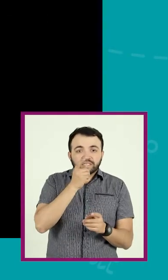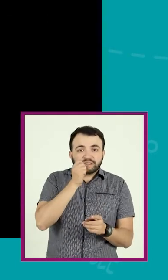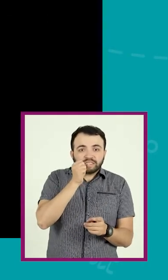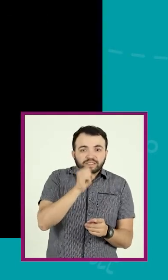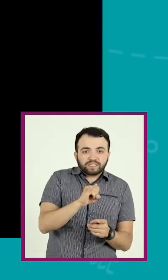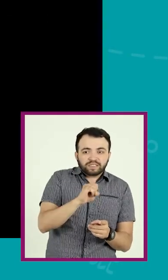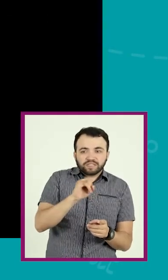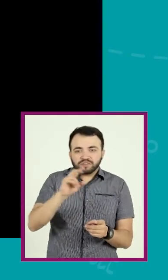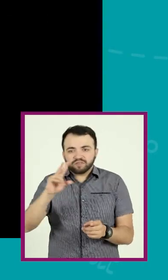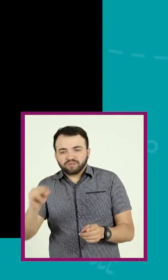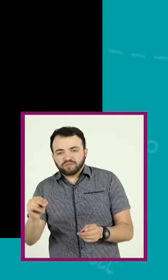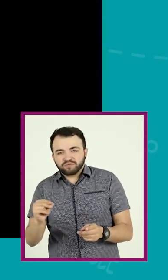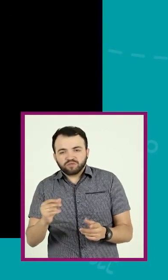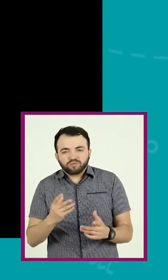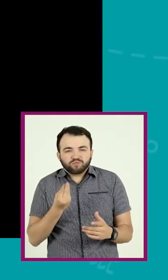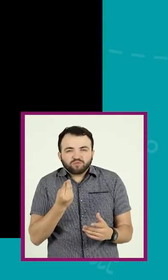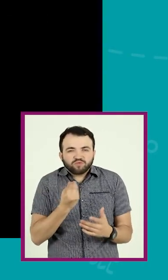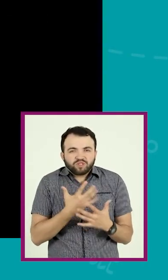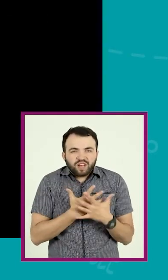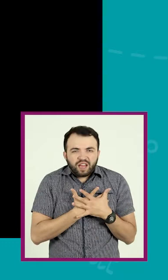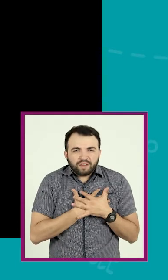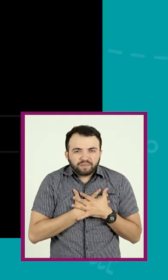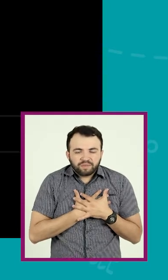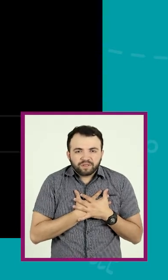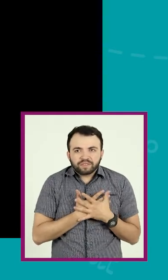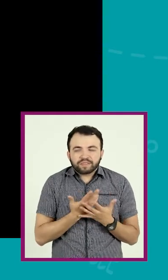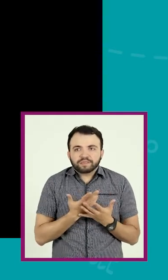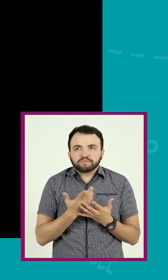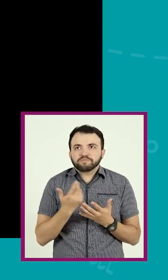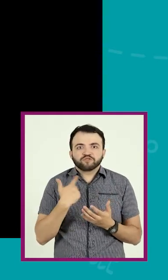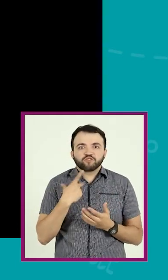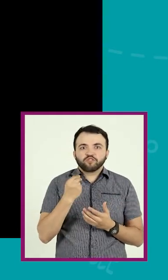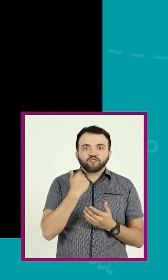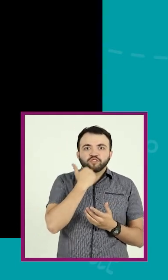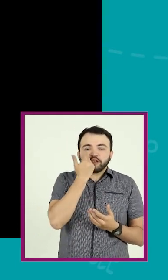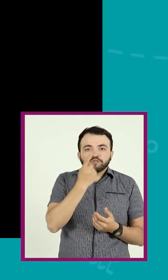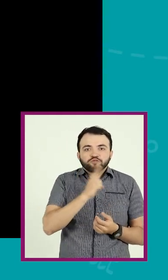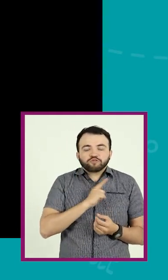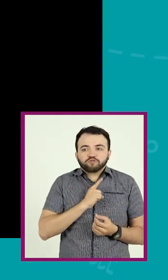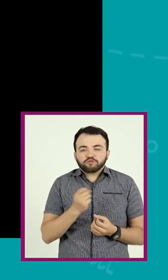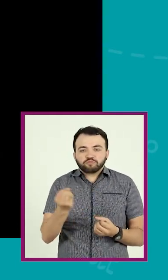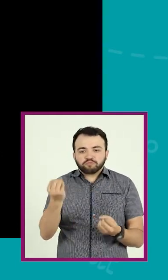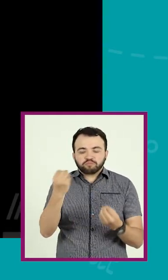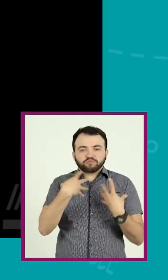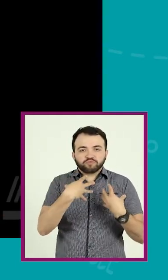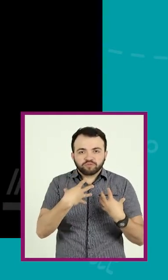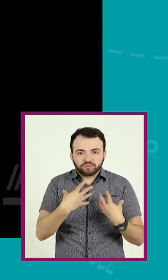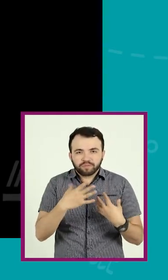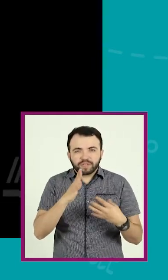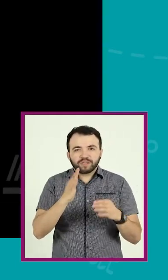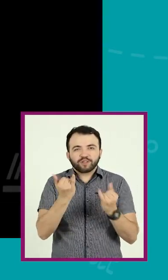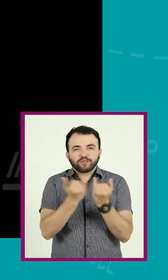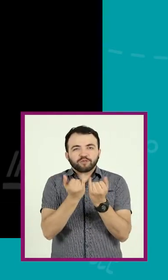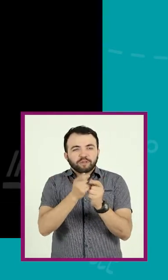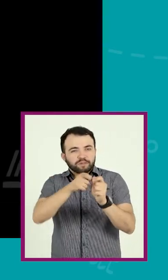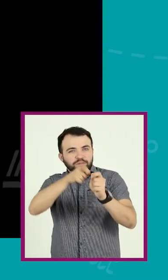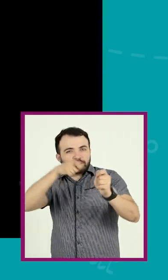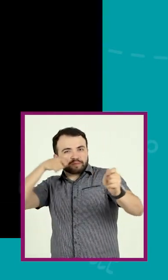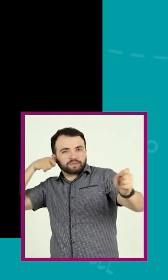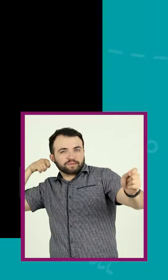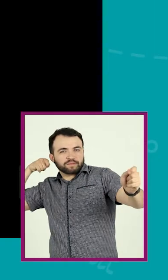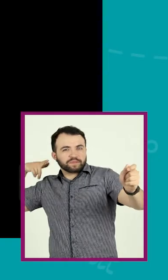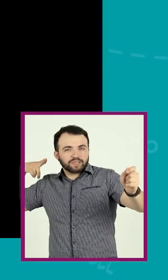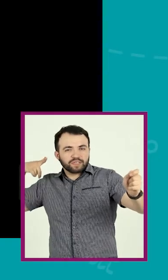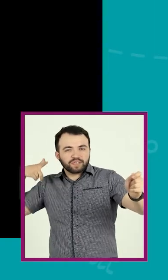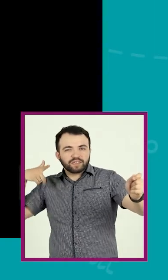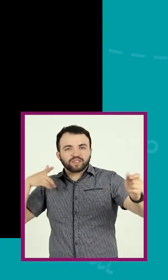elucidar. Es una pasión, algo que nos sobreviene de pronto. Lo describimos como